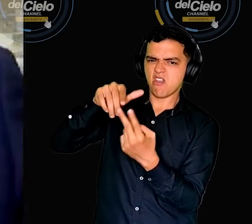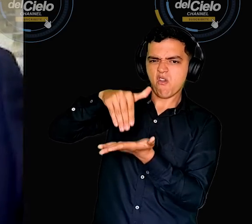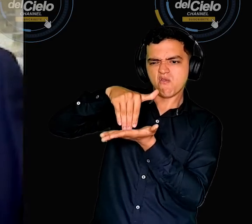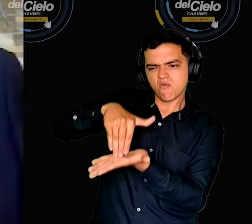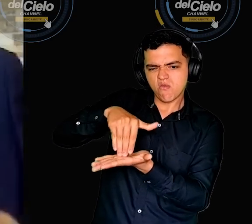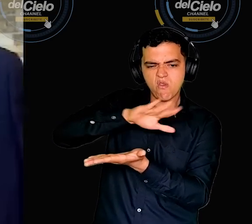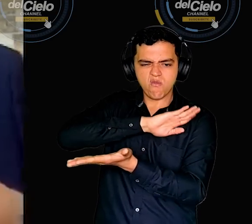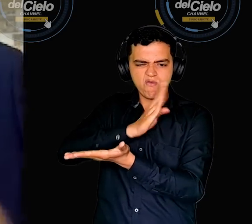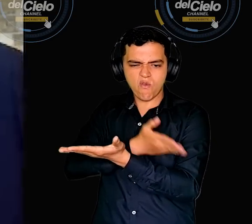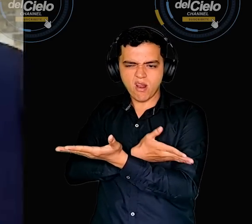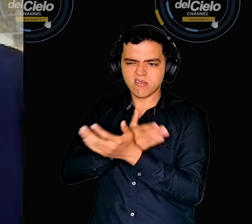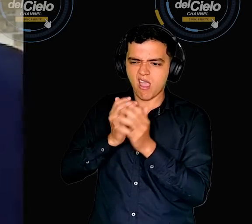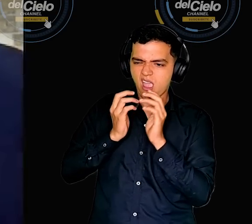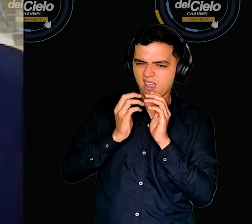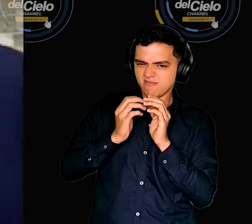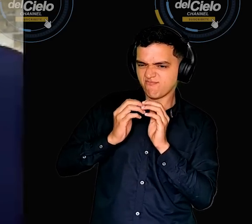Abraham